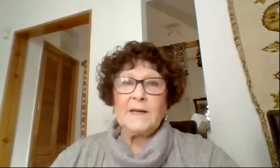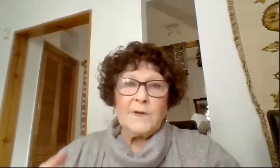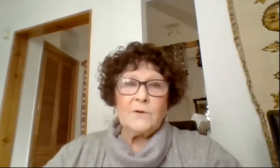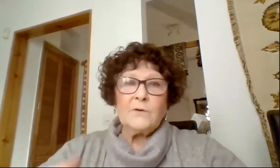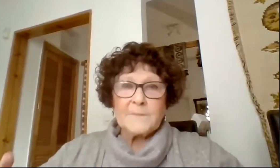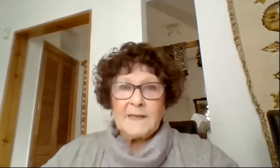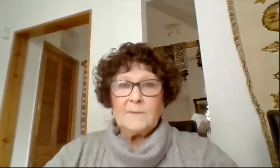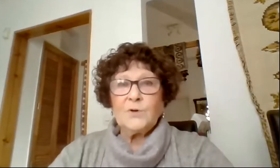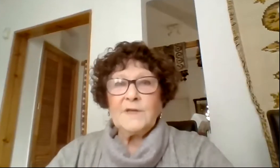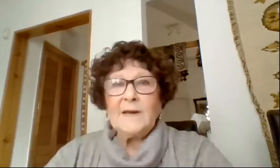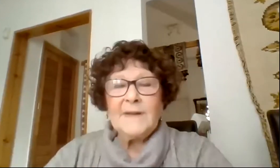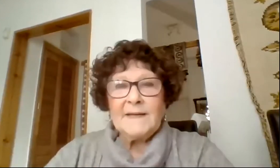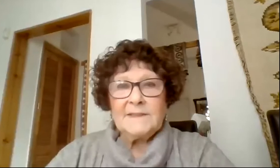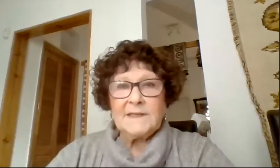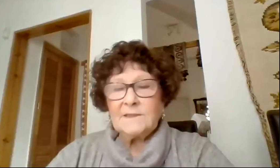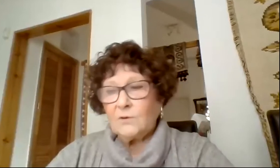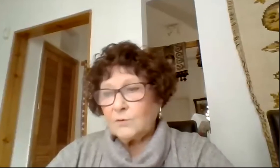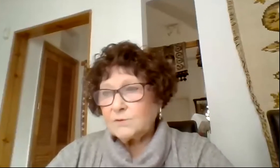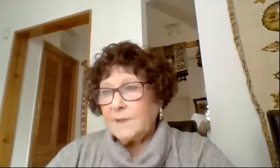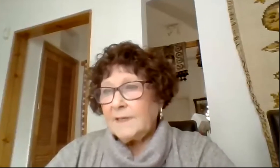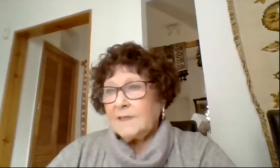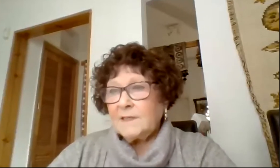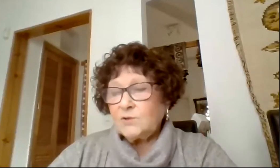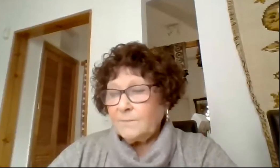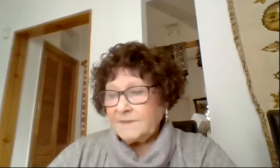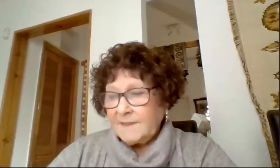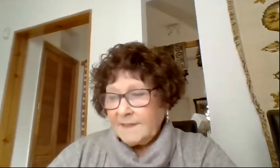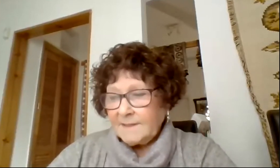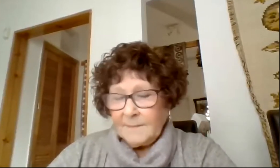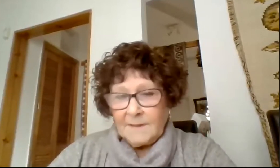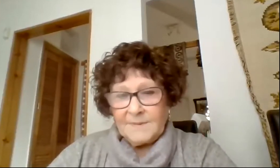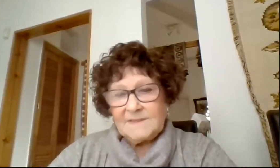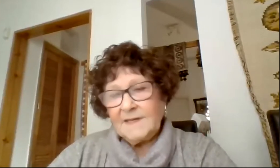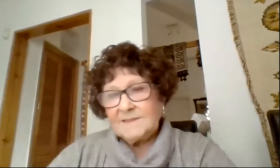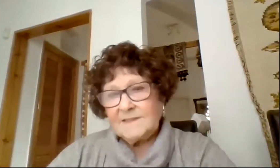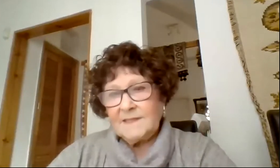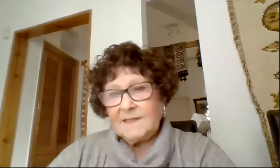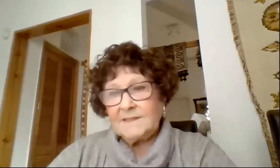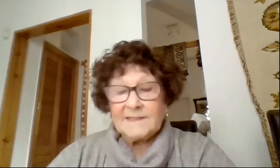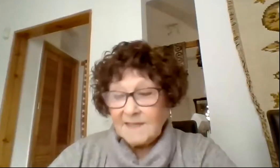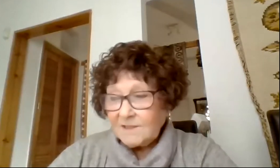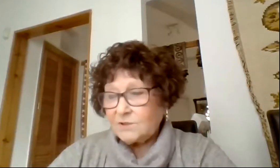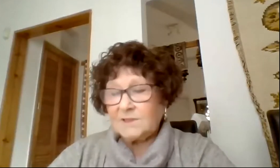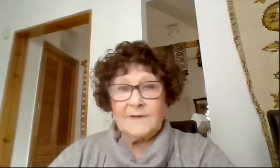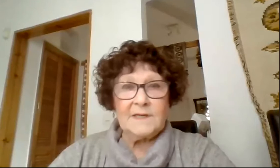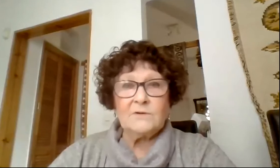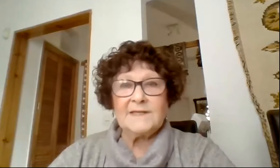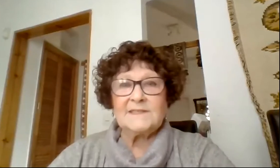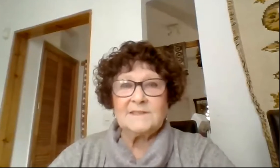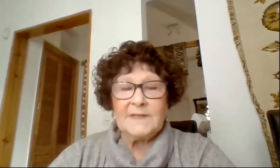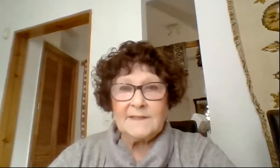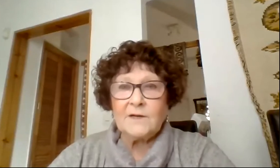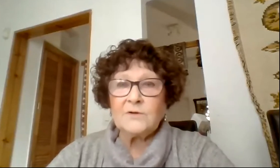para luego poder hablar entre todos. Yo empecé hace 10 años a trabajar